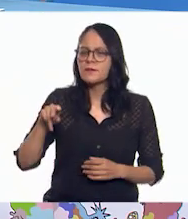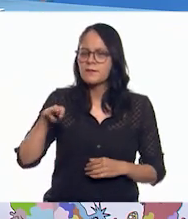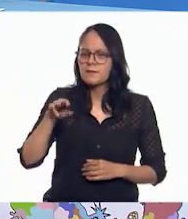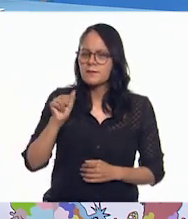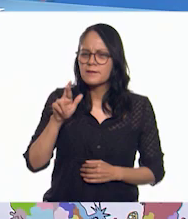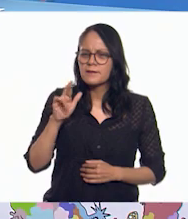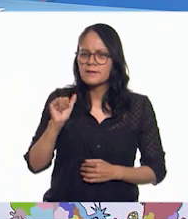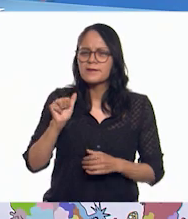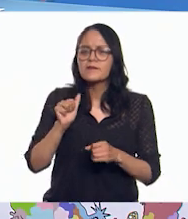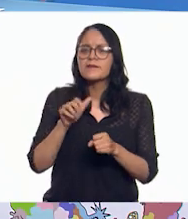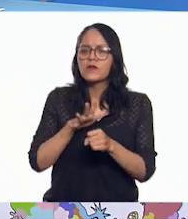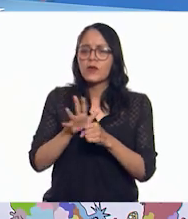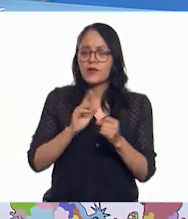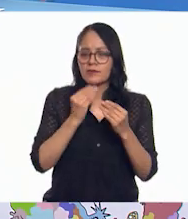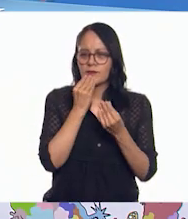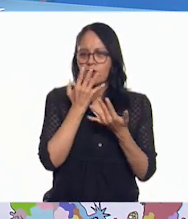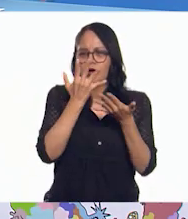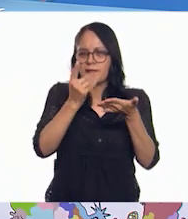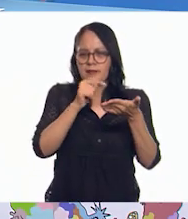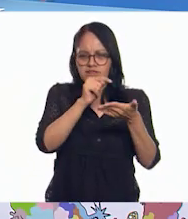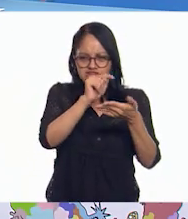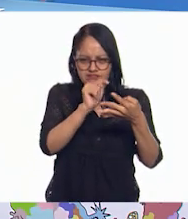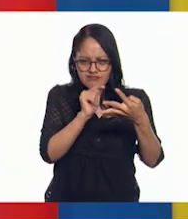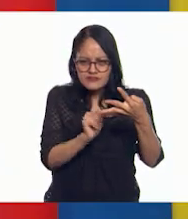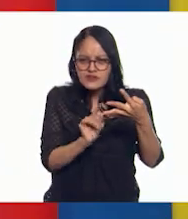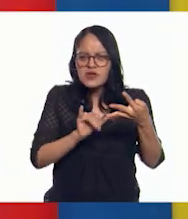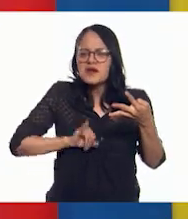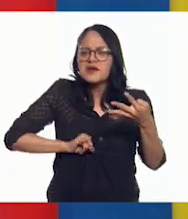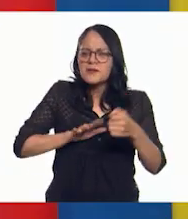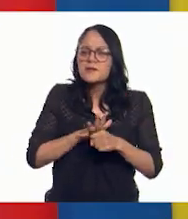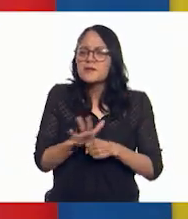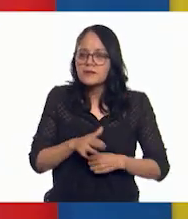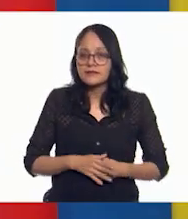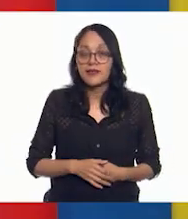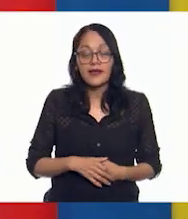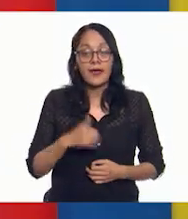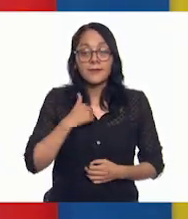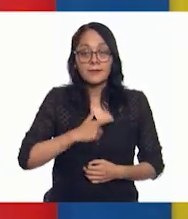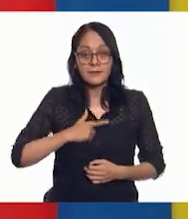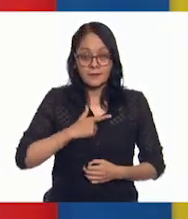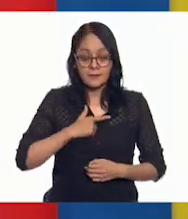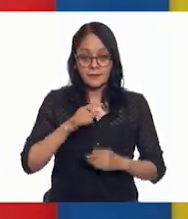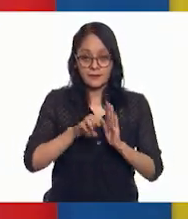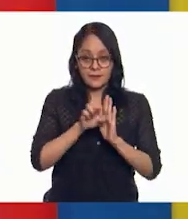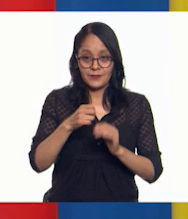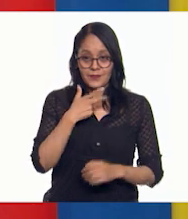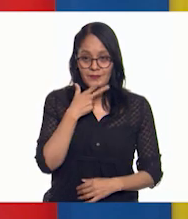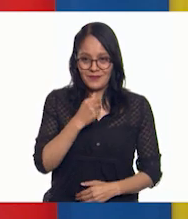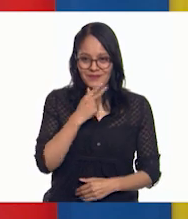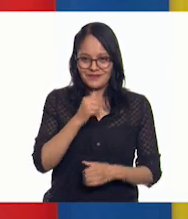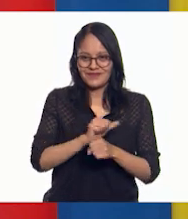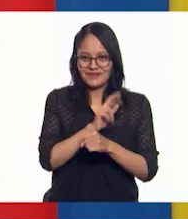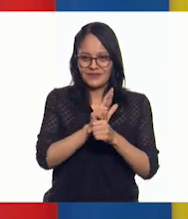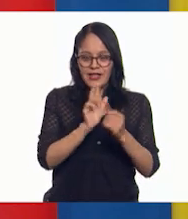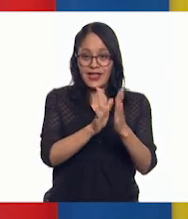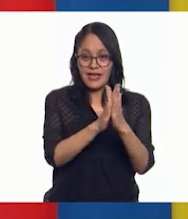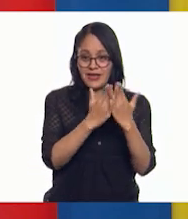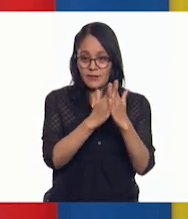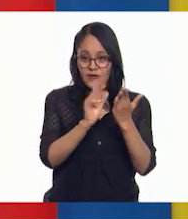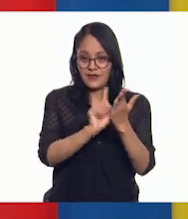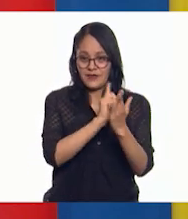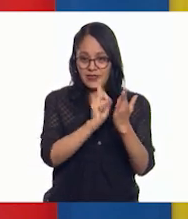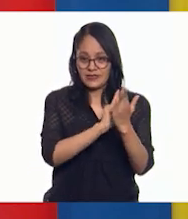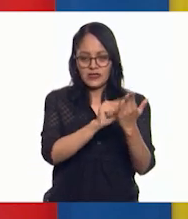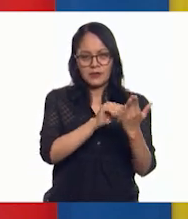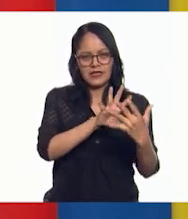otros aspectos del poema llaman tu atención? Me fascina la forma en que el yo poético describa el diccionario y su relación